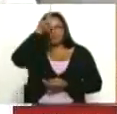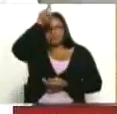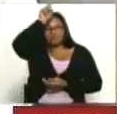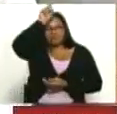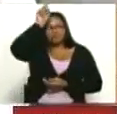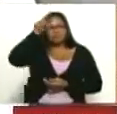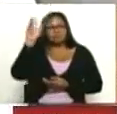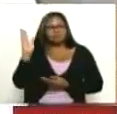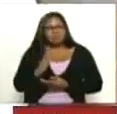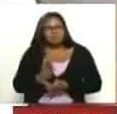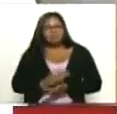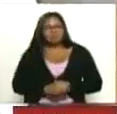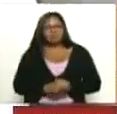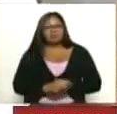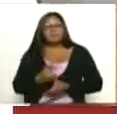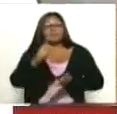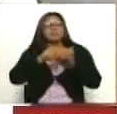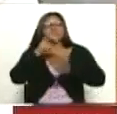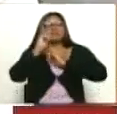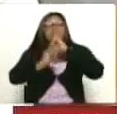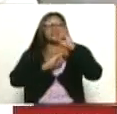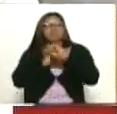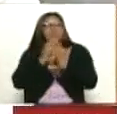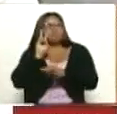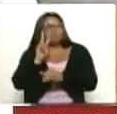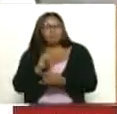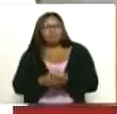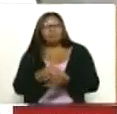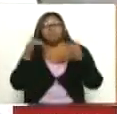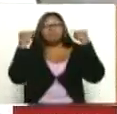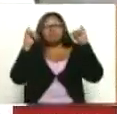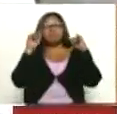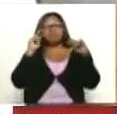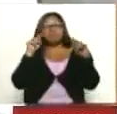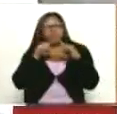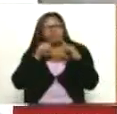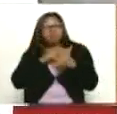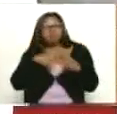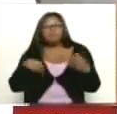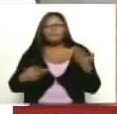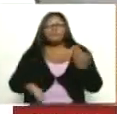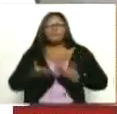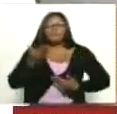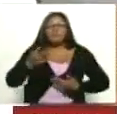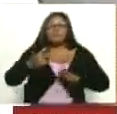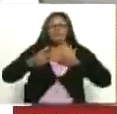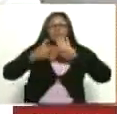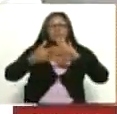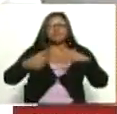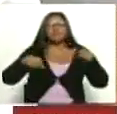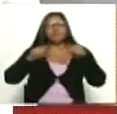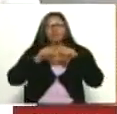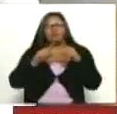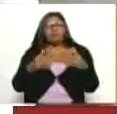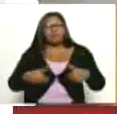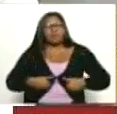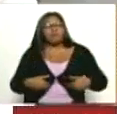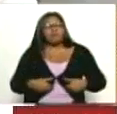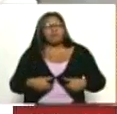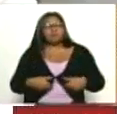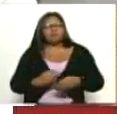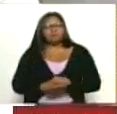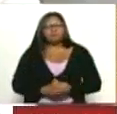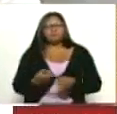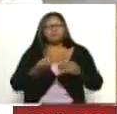Así que la presencia internacional en este festival es muy robusta, muy importante, representa un gran esfuerzo del